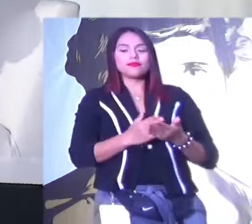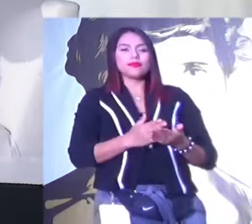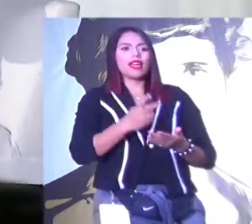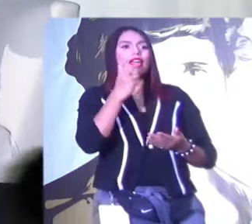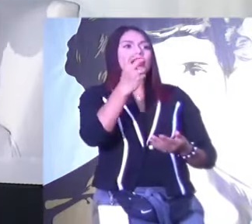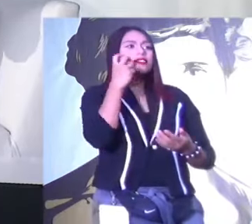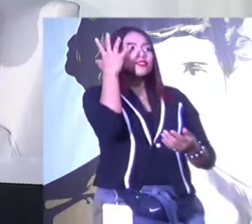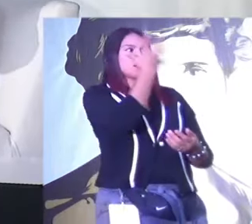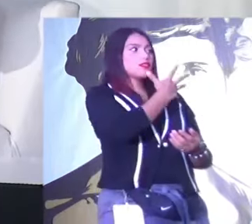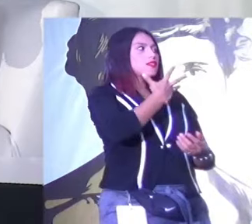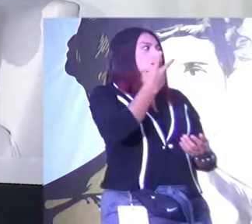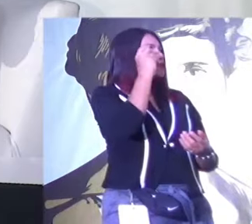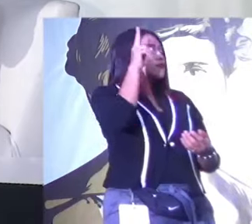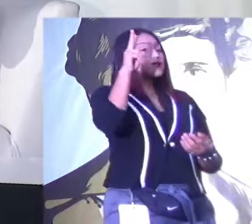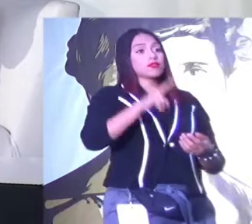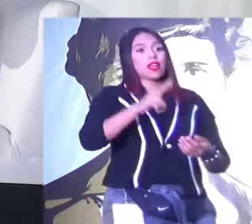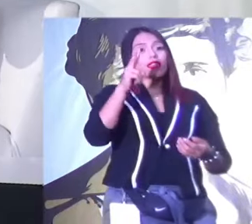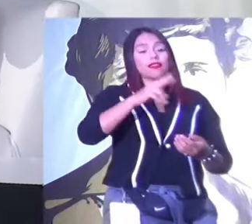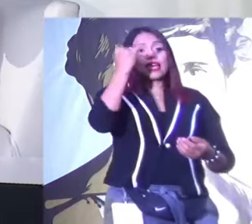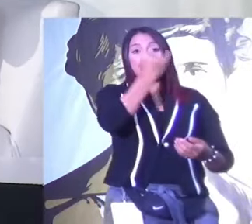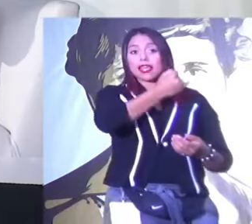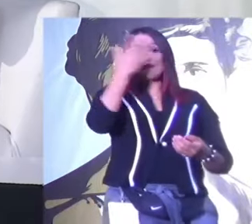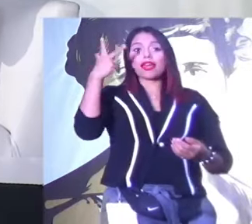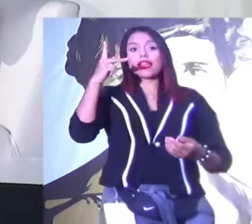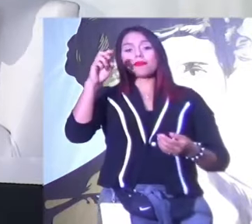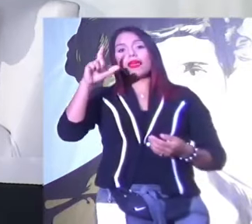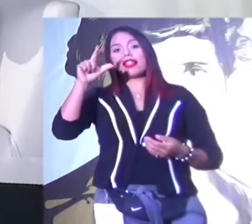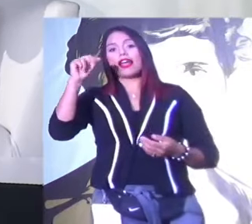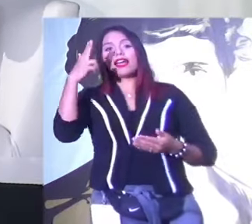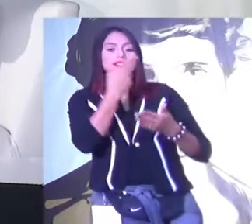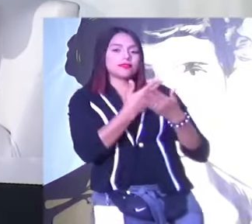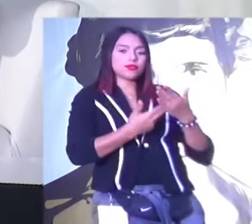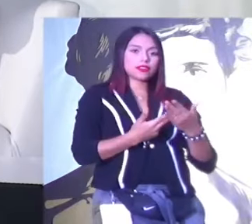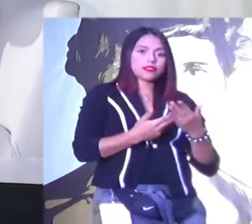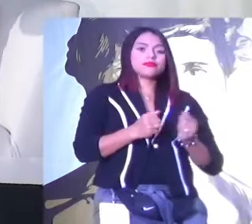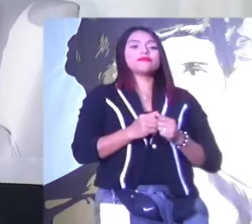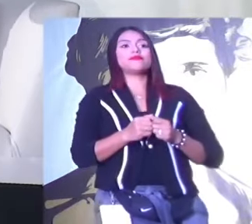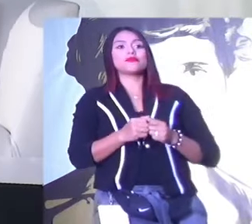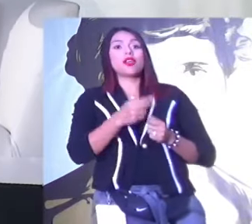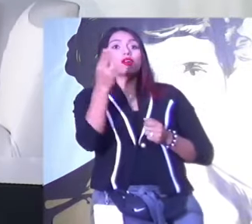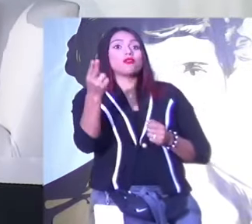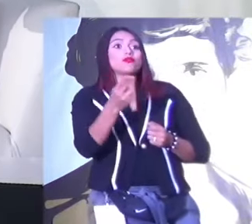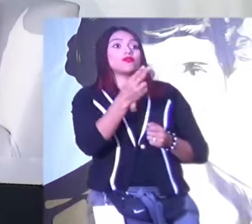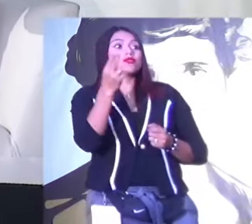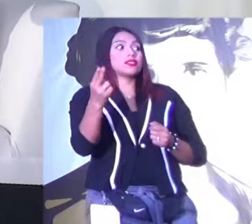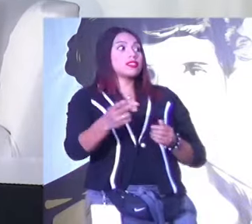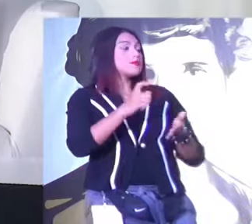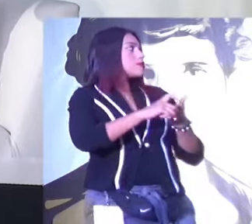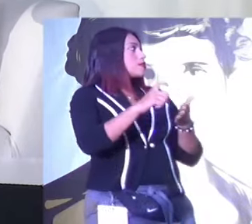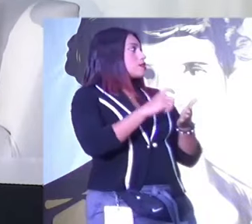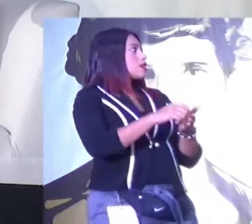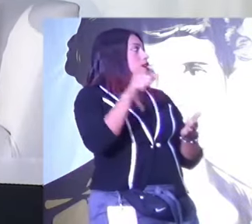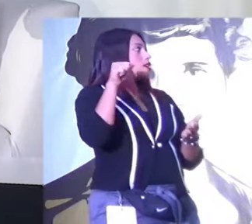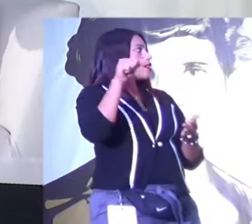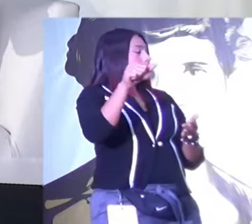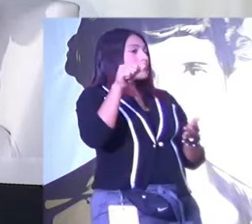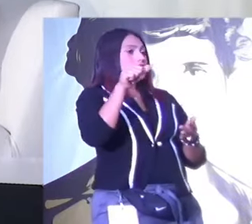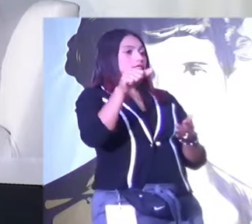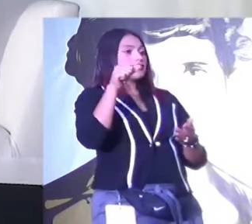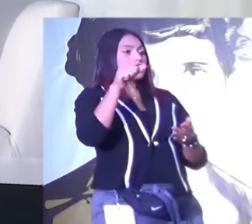bella, también ilustrada por Peláez, todo el interior, que además se la pueden llevar por 16 pesos y les recomiendo que